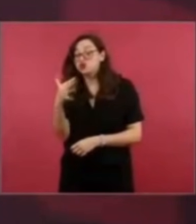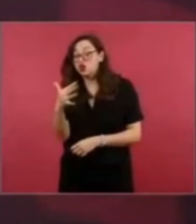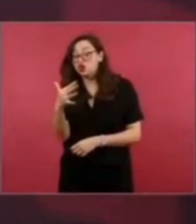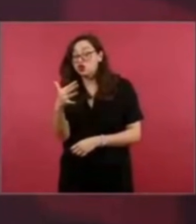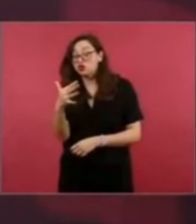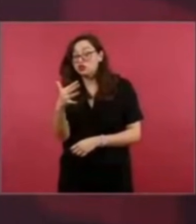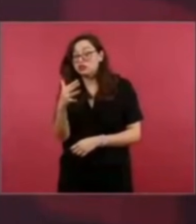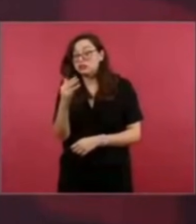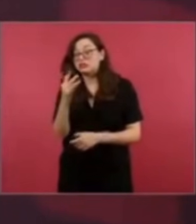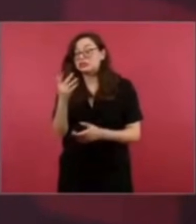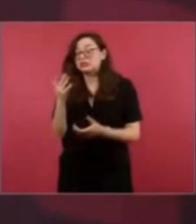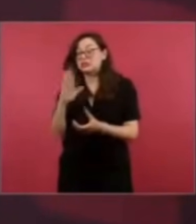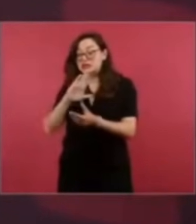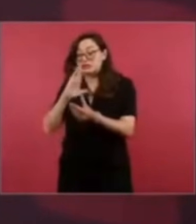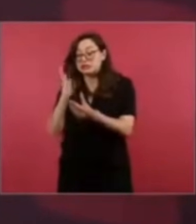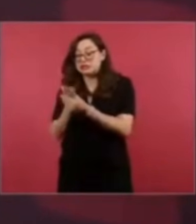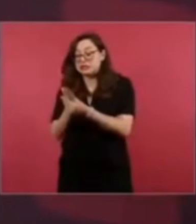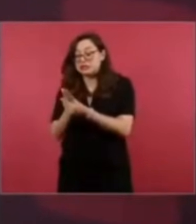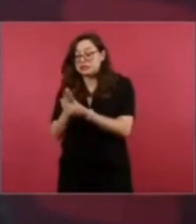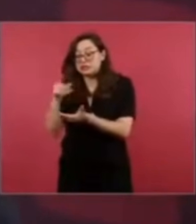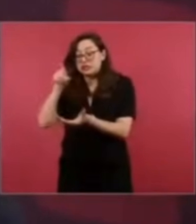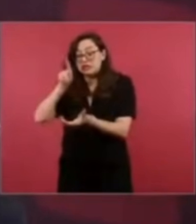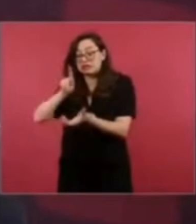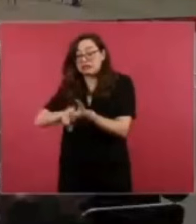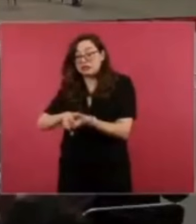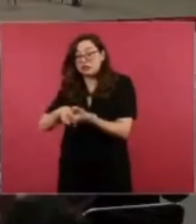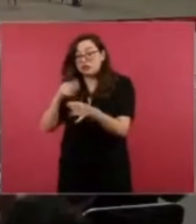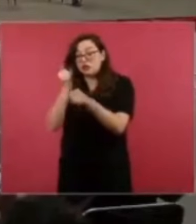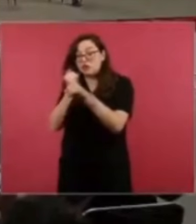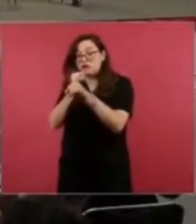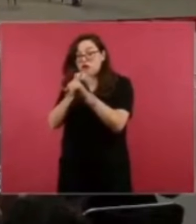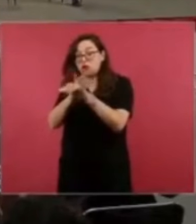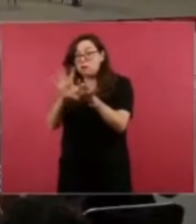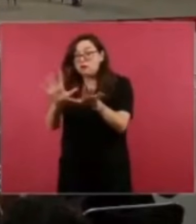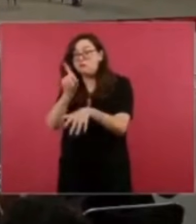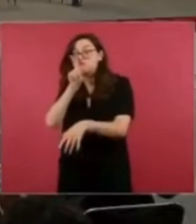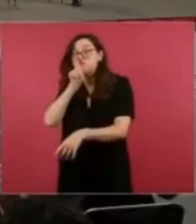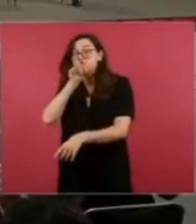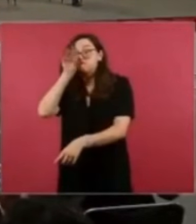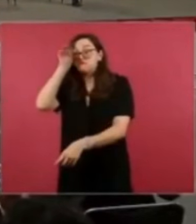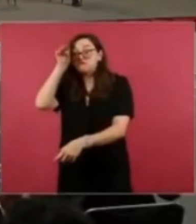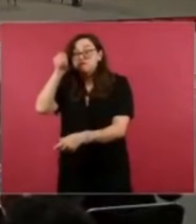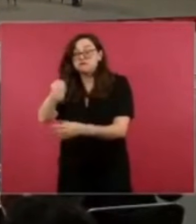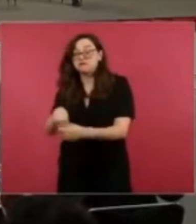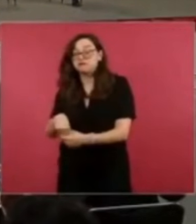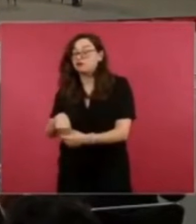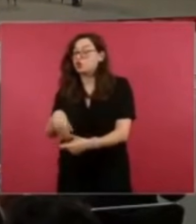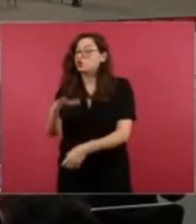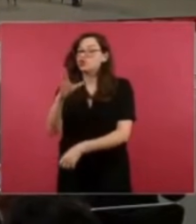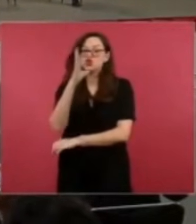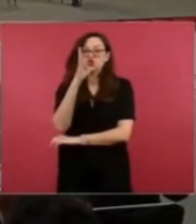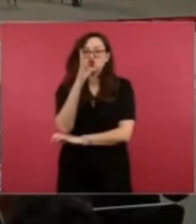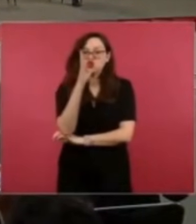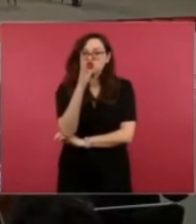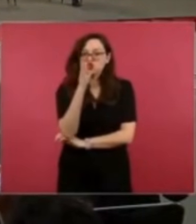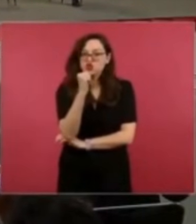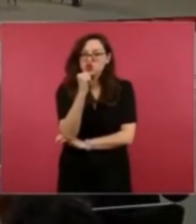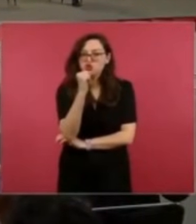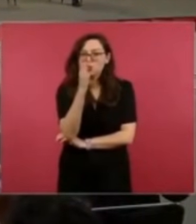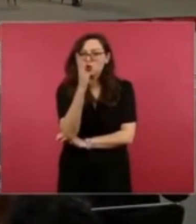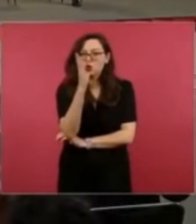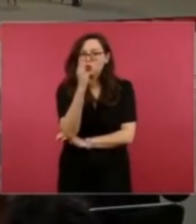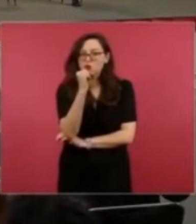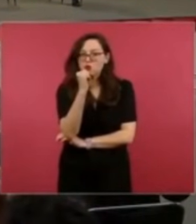el paréntesis, porque de acuerdo con información periodística o declaraciones de autoridades distintas